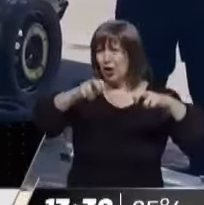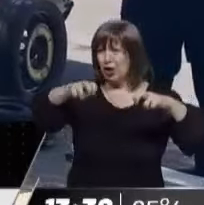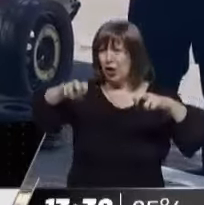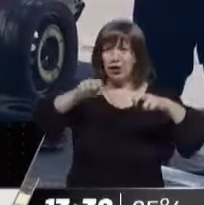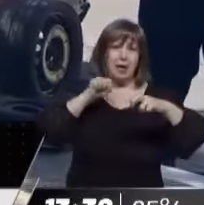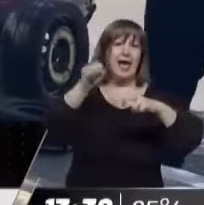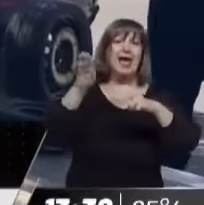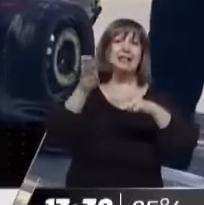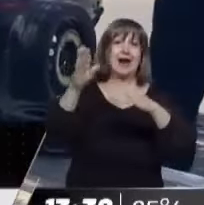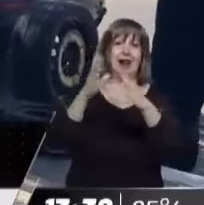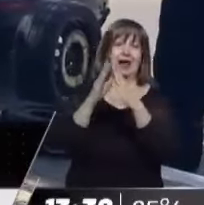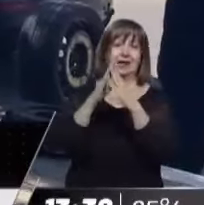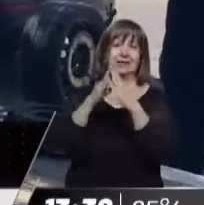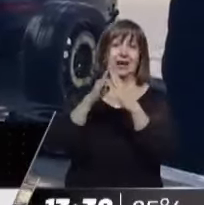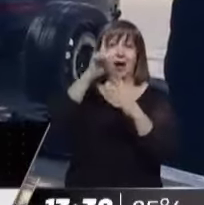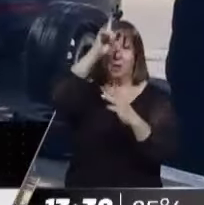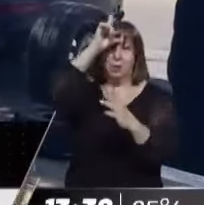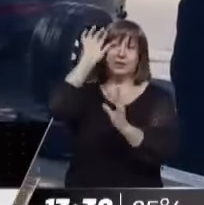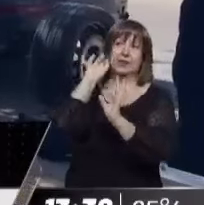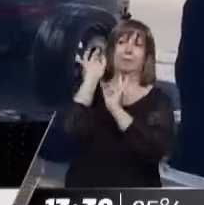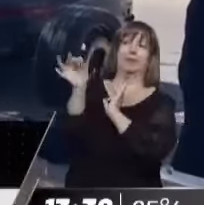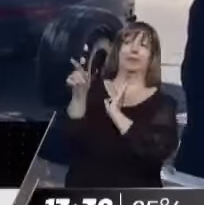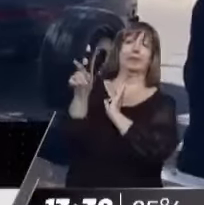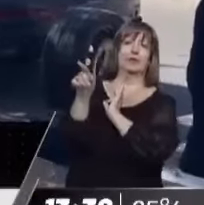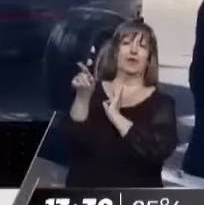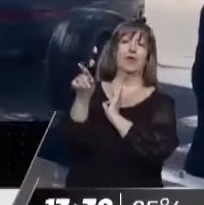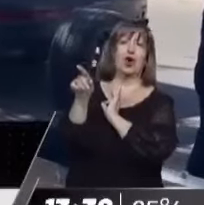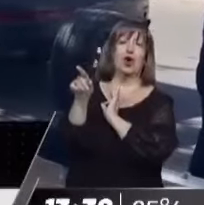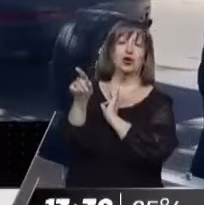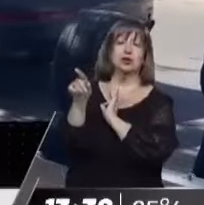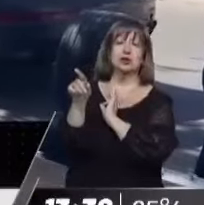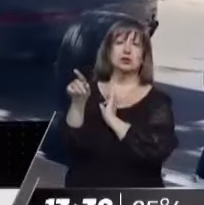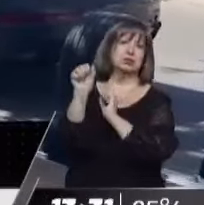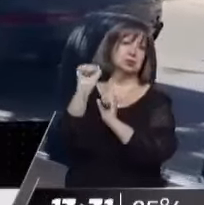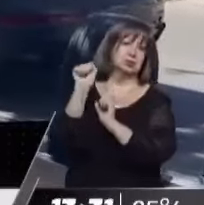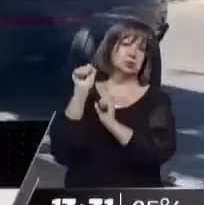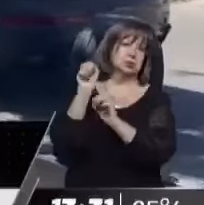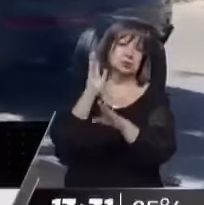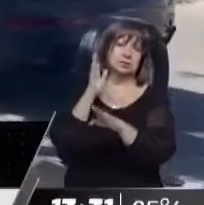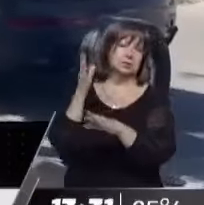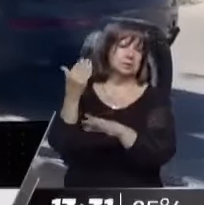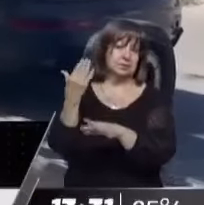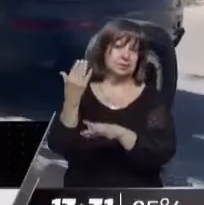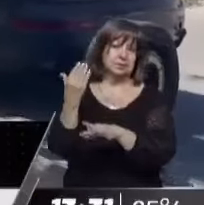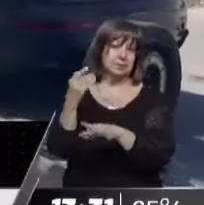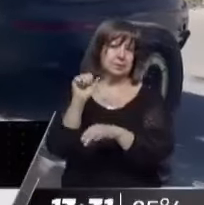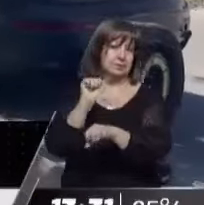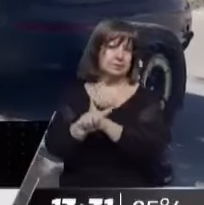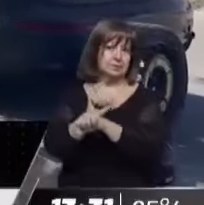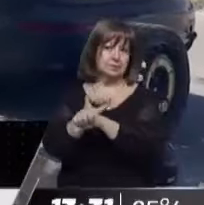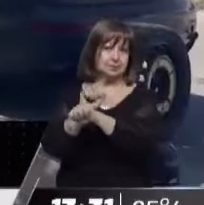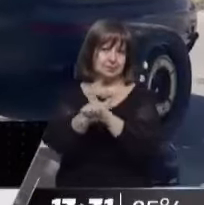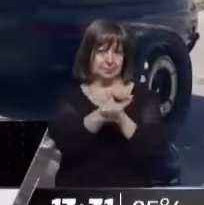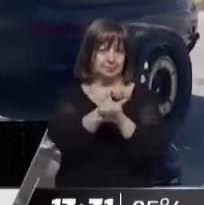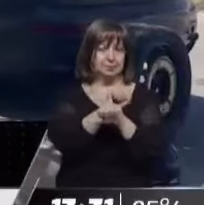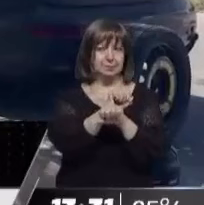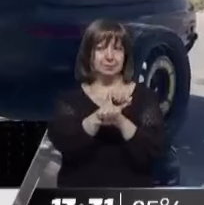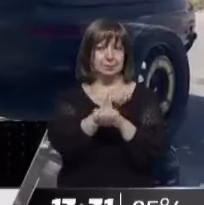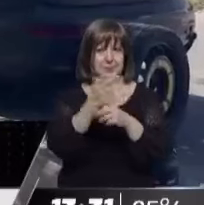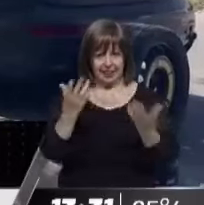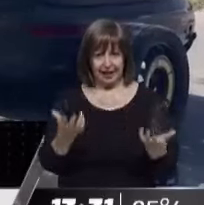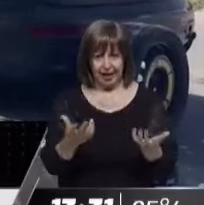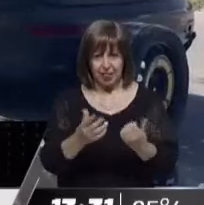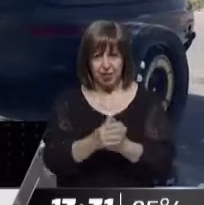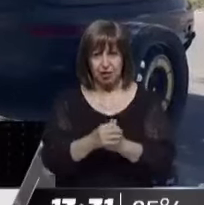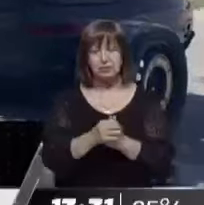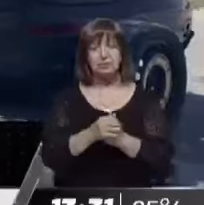trabajo, te quedás ahí un ratito más. Cuando tengas información, tenés prioridad aquí en el noticiero, aquí en el 7, aquí en el mediodía, con cualquier